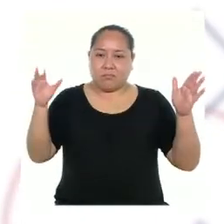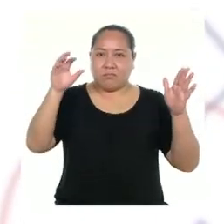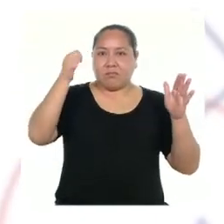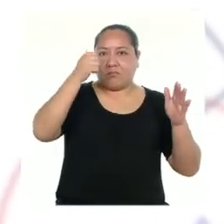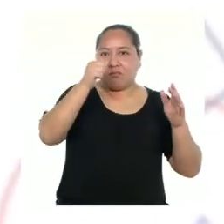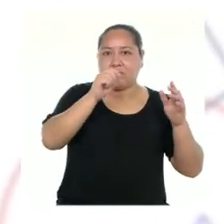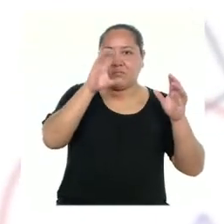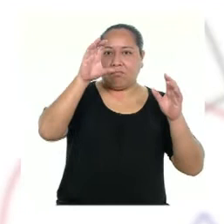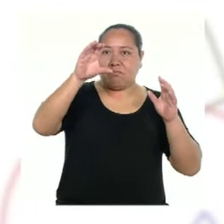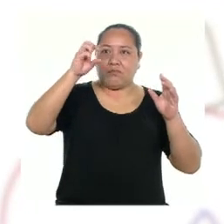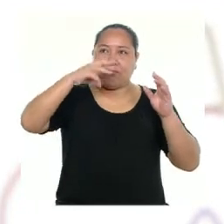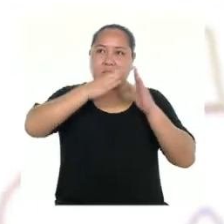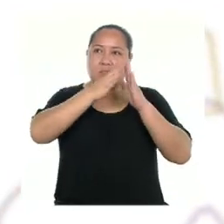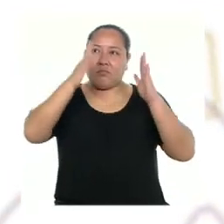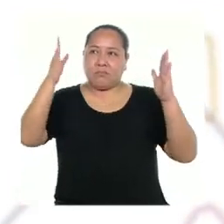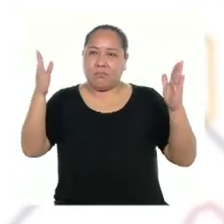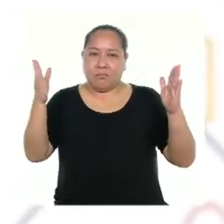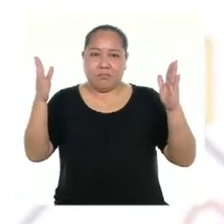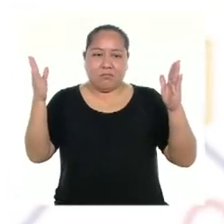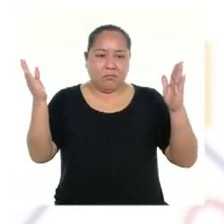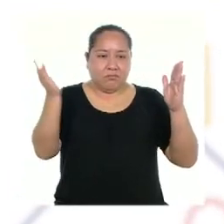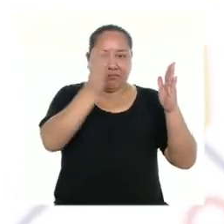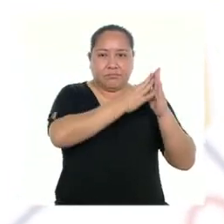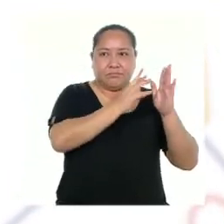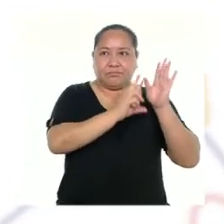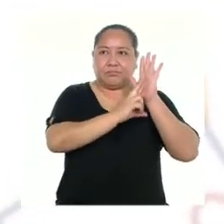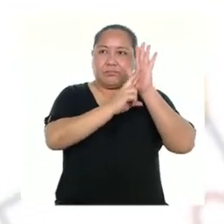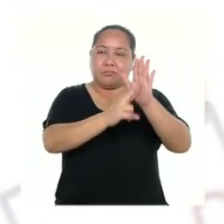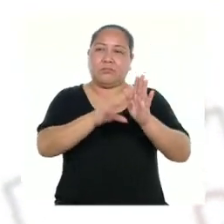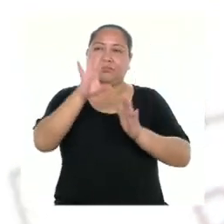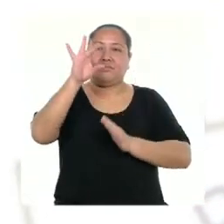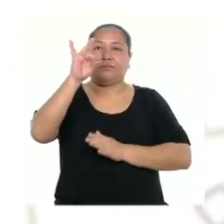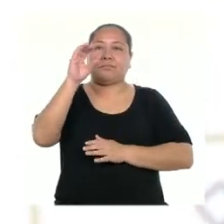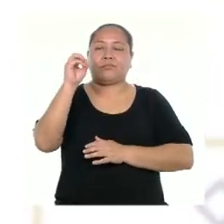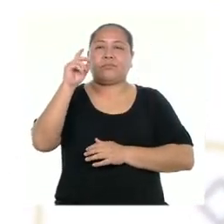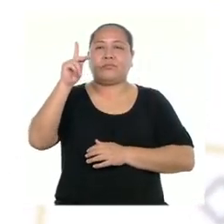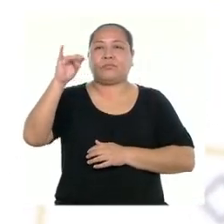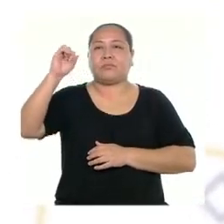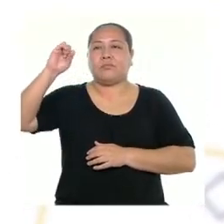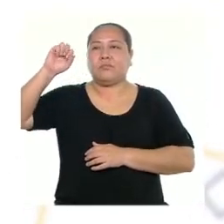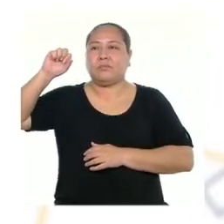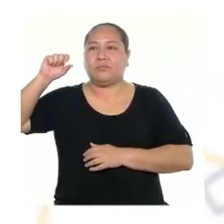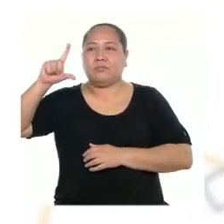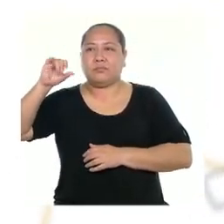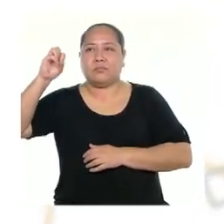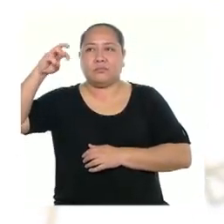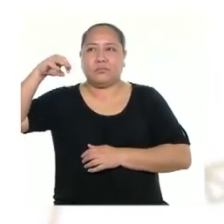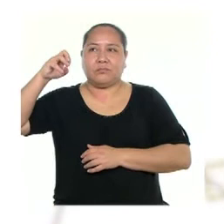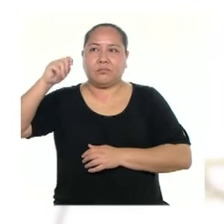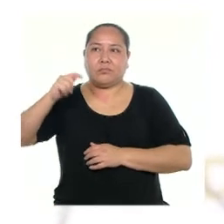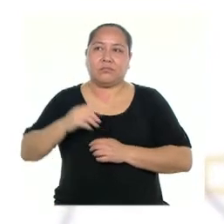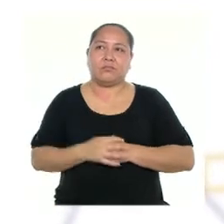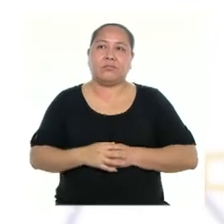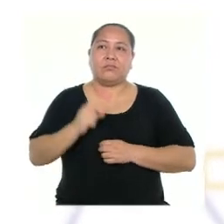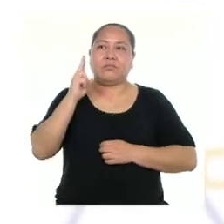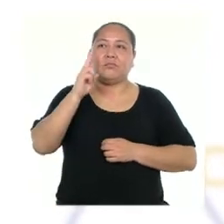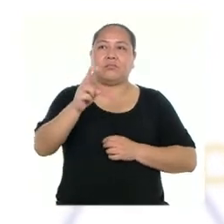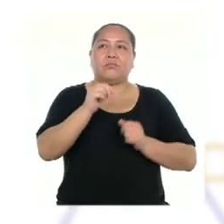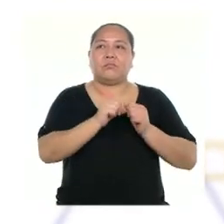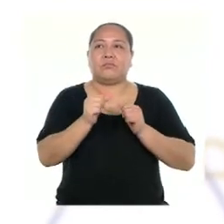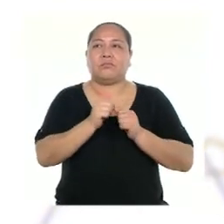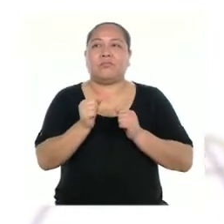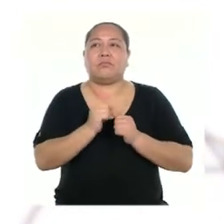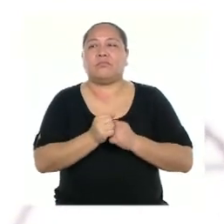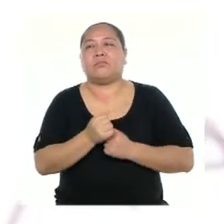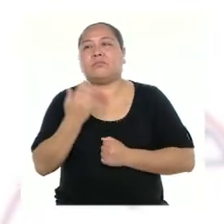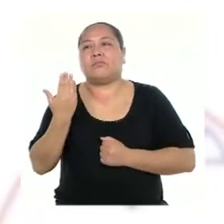centímetros que se observa en la escala gráfica representa 80 kilómetros de la realidad. Esas dos cantidades tienen